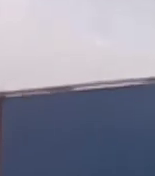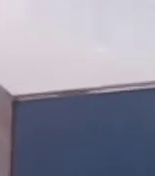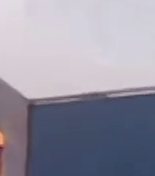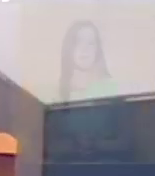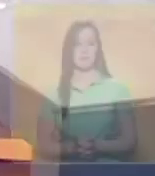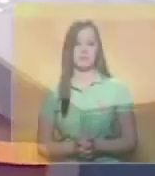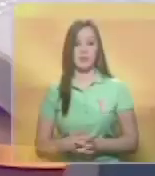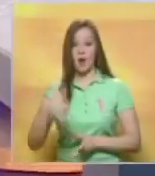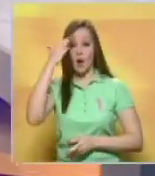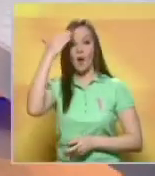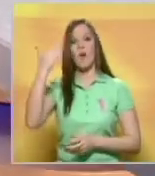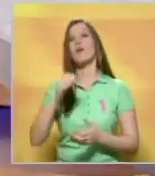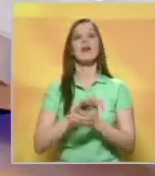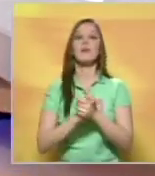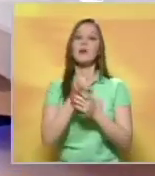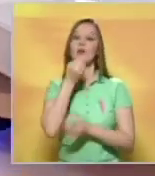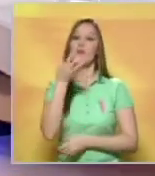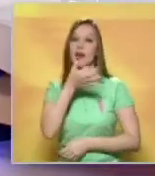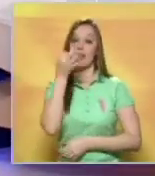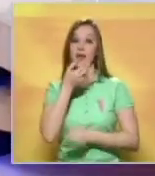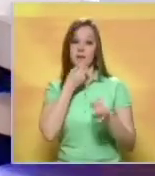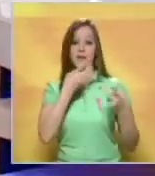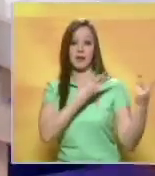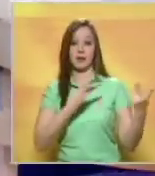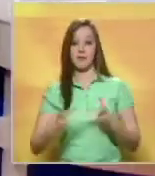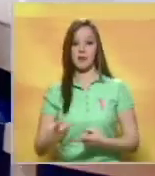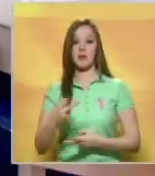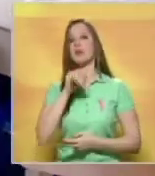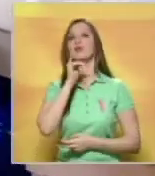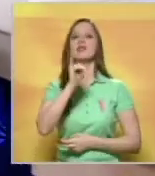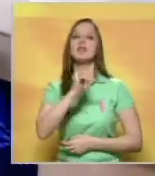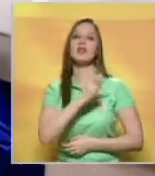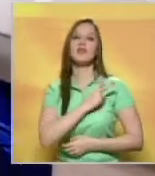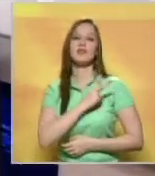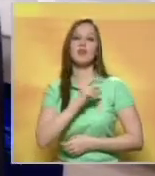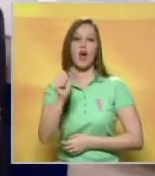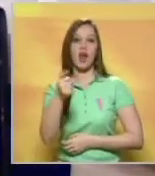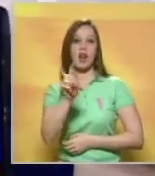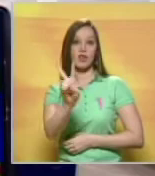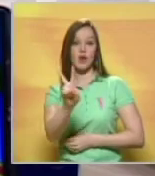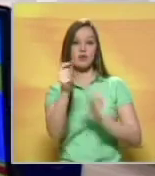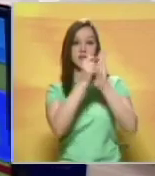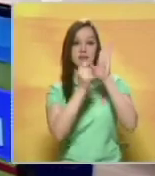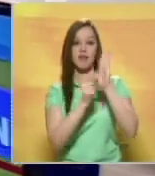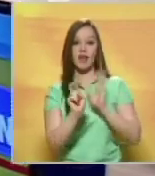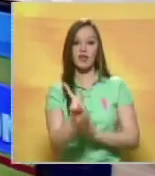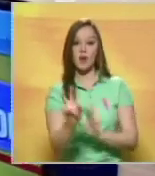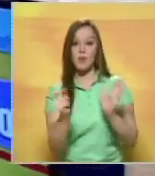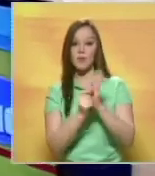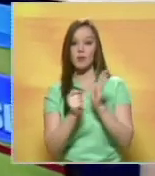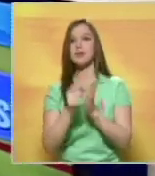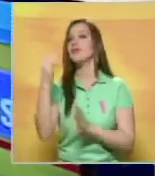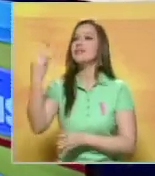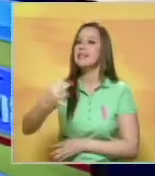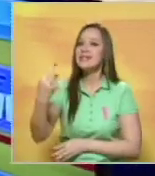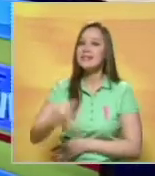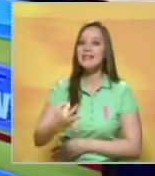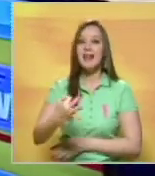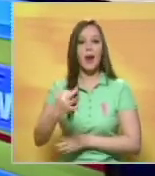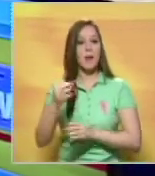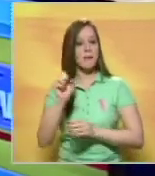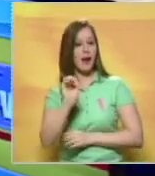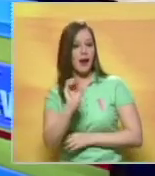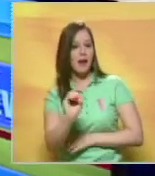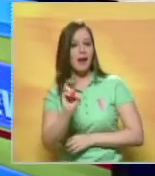¿Qué tal, amigos? Muy buenas tardes, sean bienvenidos a esta nueva edición de Noticiero Venevisión a las 12 y 2 minutos en punto. Siempre. Te gusta la puntualidad,